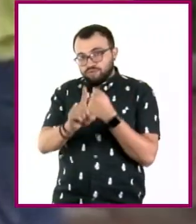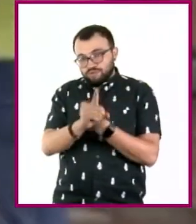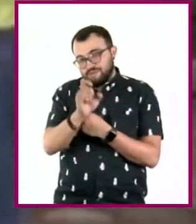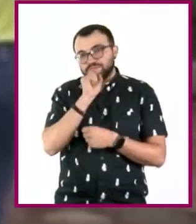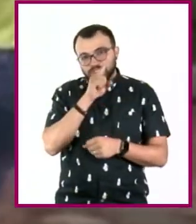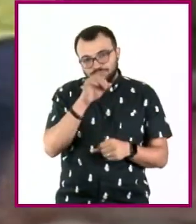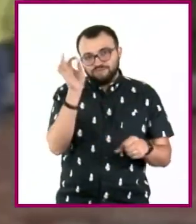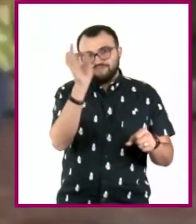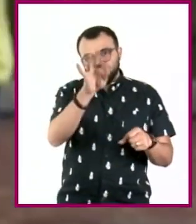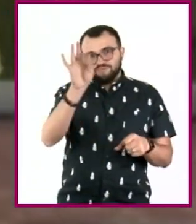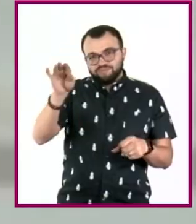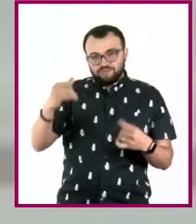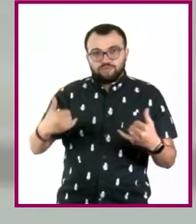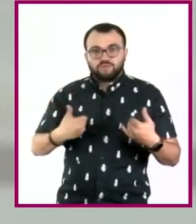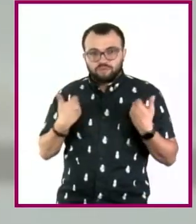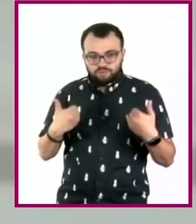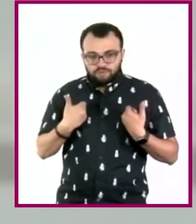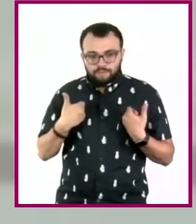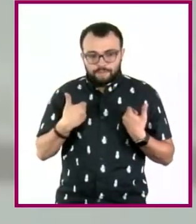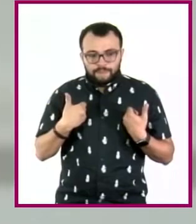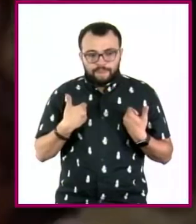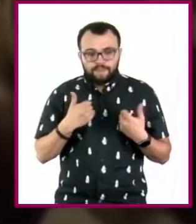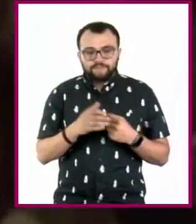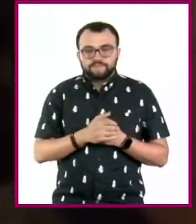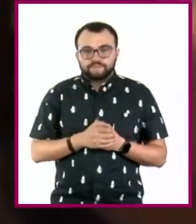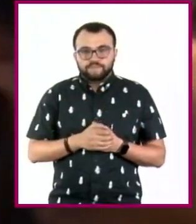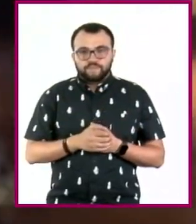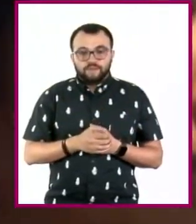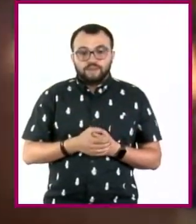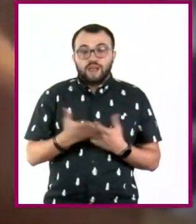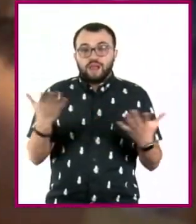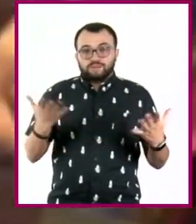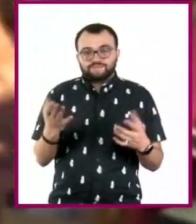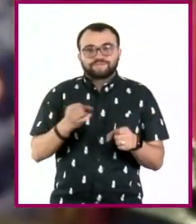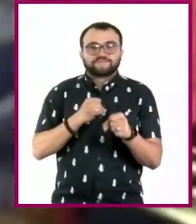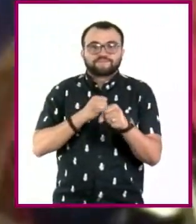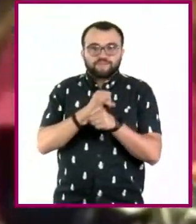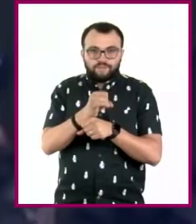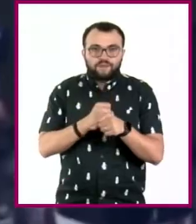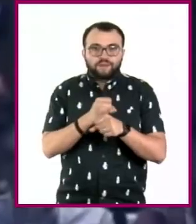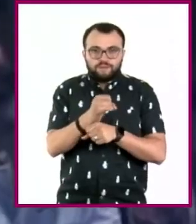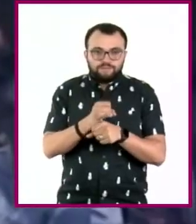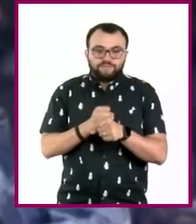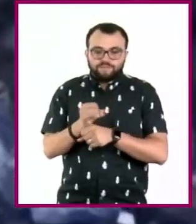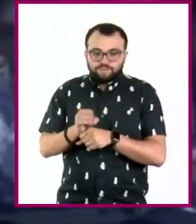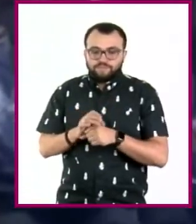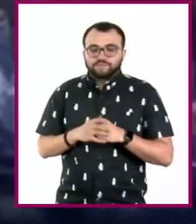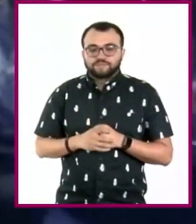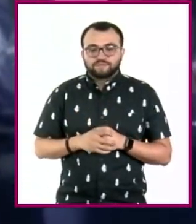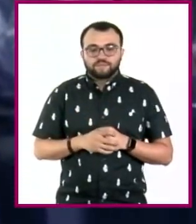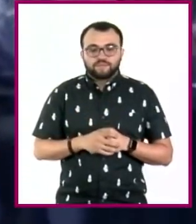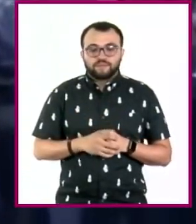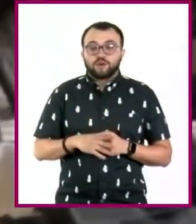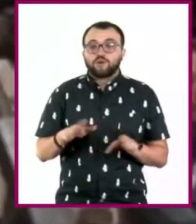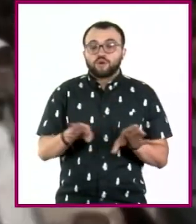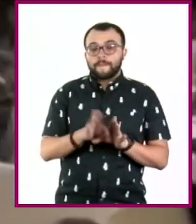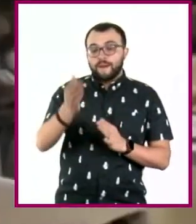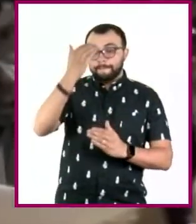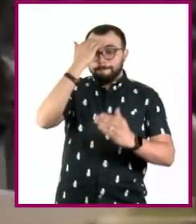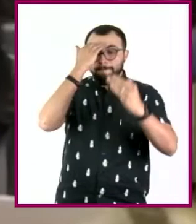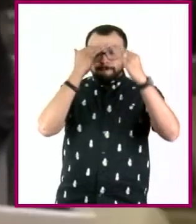juventudes con base en investigación, con base en